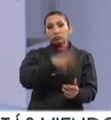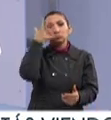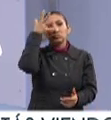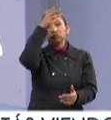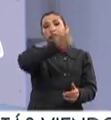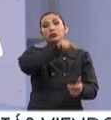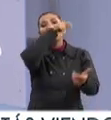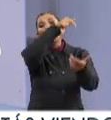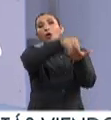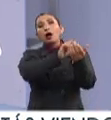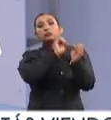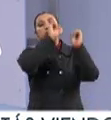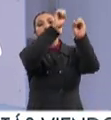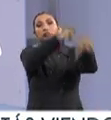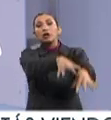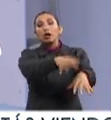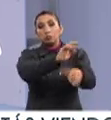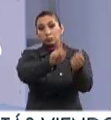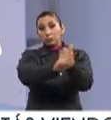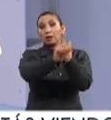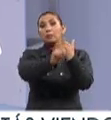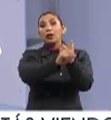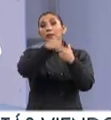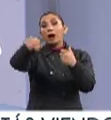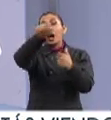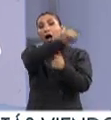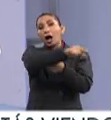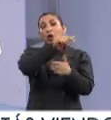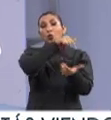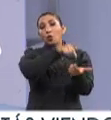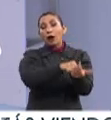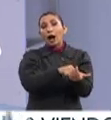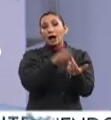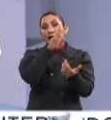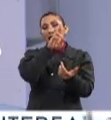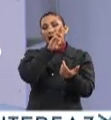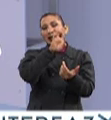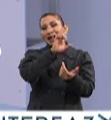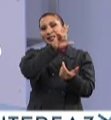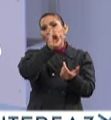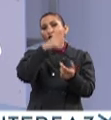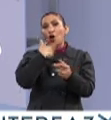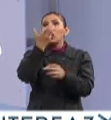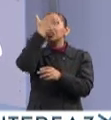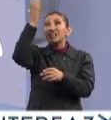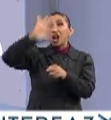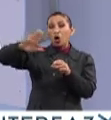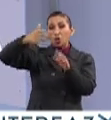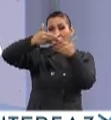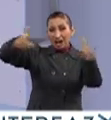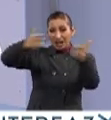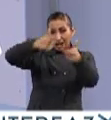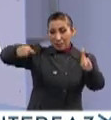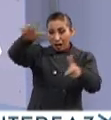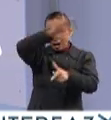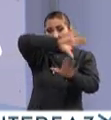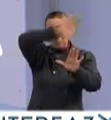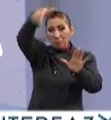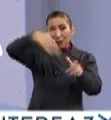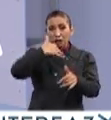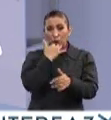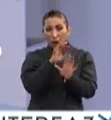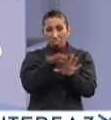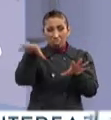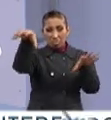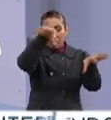llegar, y existe la probabilidad grande, sí, de claro, que estén llegando a los rellenos sanitarios o a los tiraderos de cielo abierto. Aquí habría que hacer una mención. Uno de